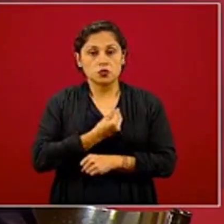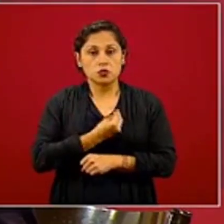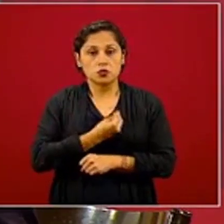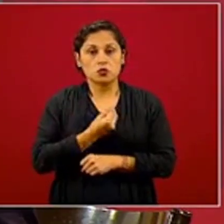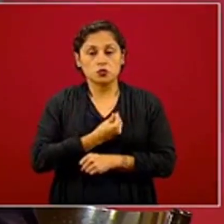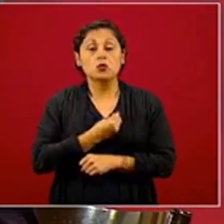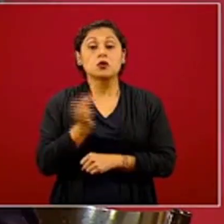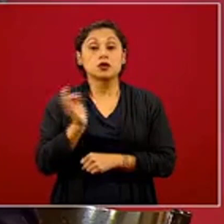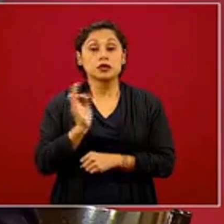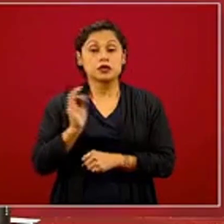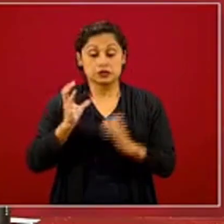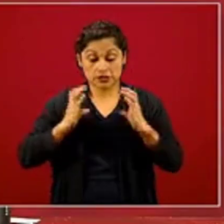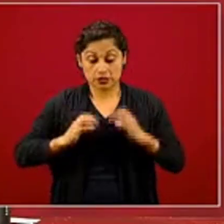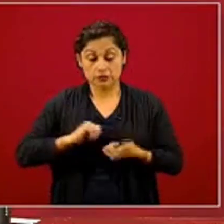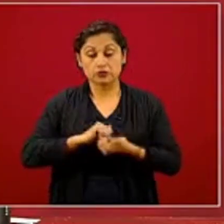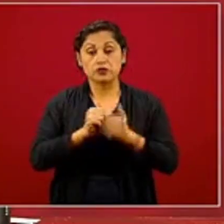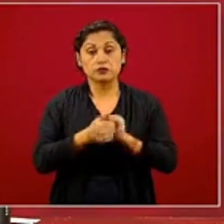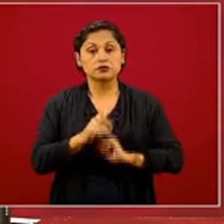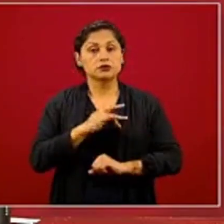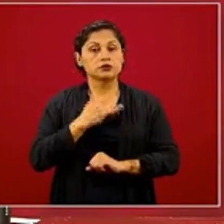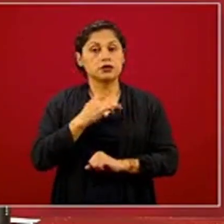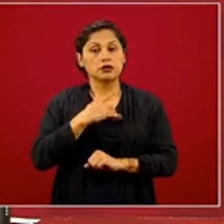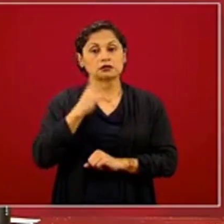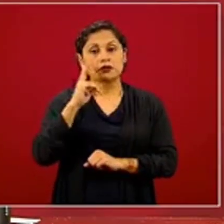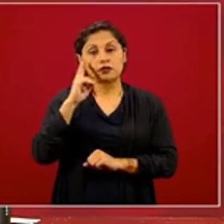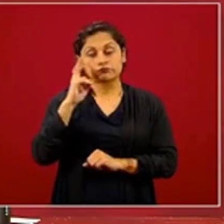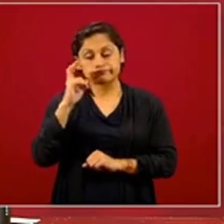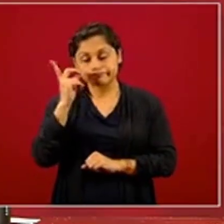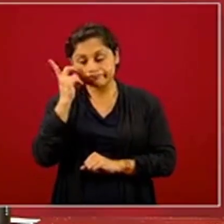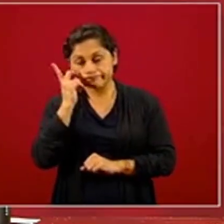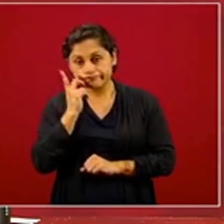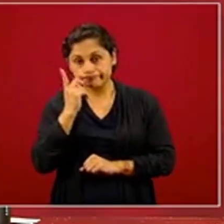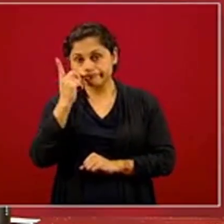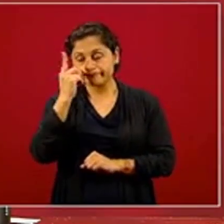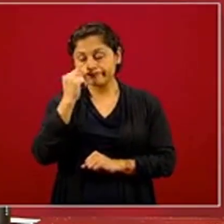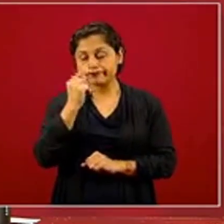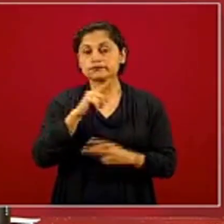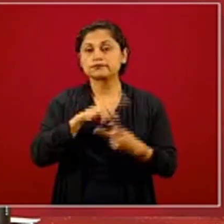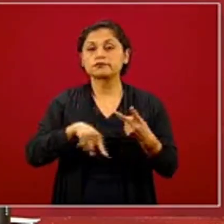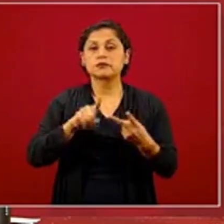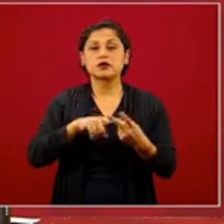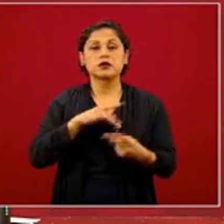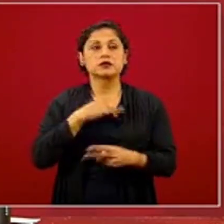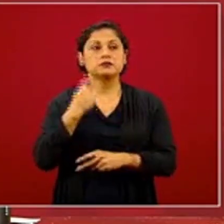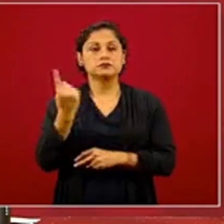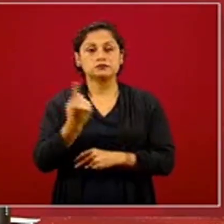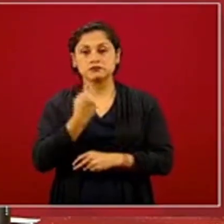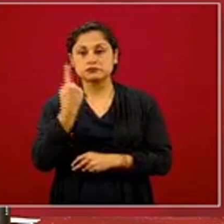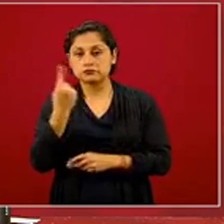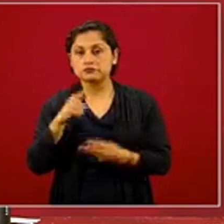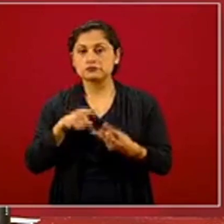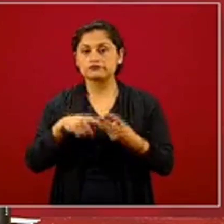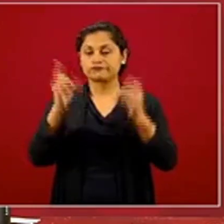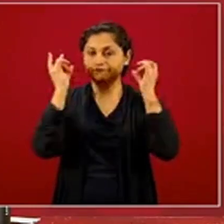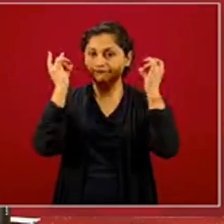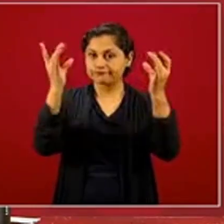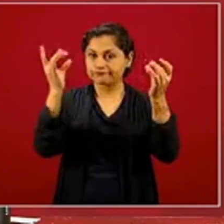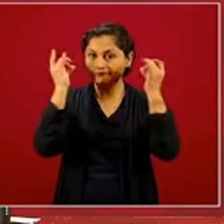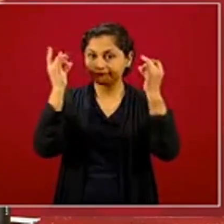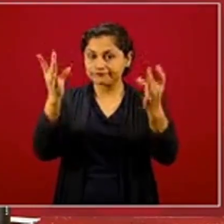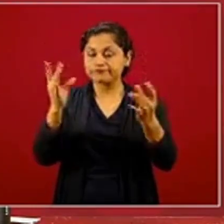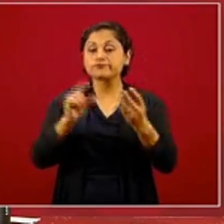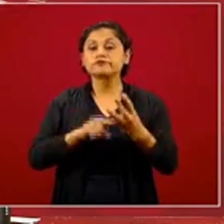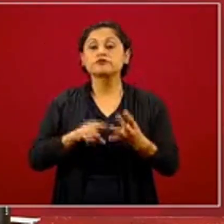pueden ser como somnolencia, sensación de mareo, dolor de cabeza, puede